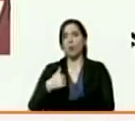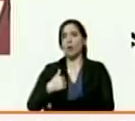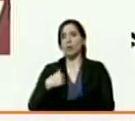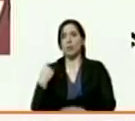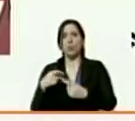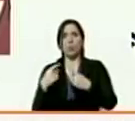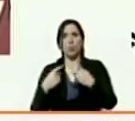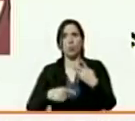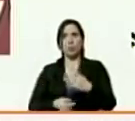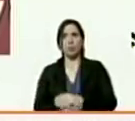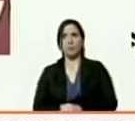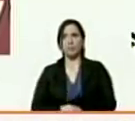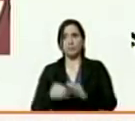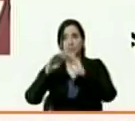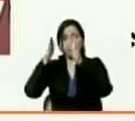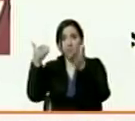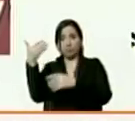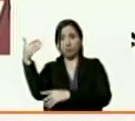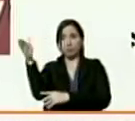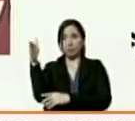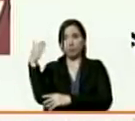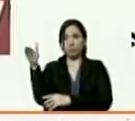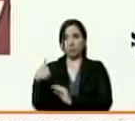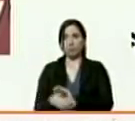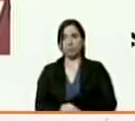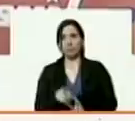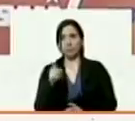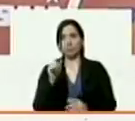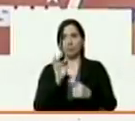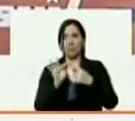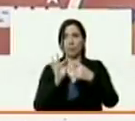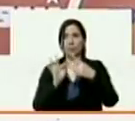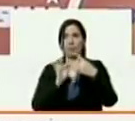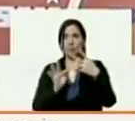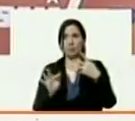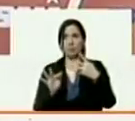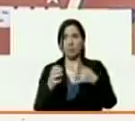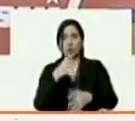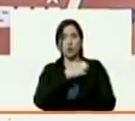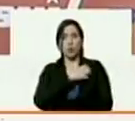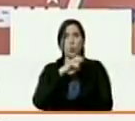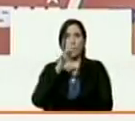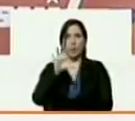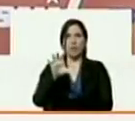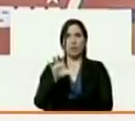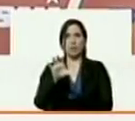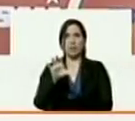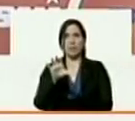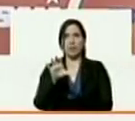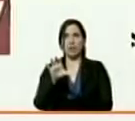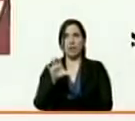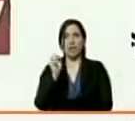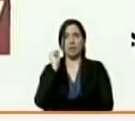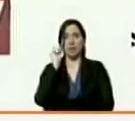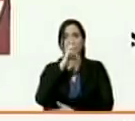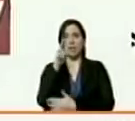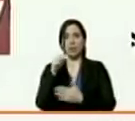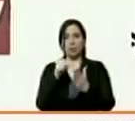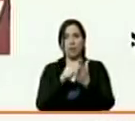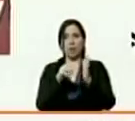Palacio Federal Legislativo, allí funciona la soberanísima Asamblea Nacional